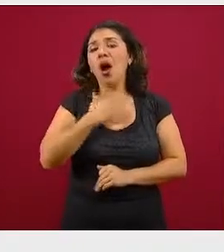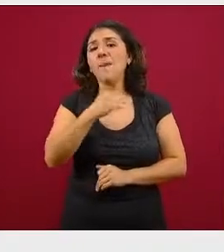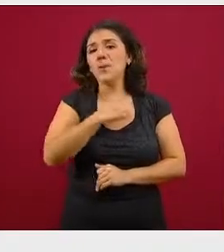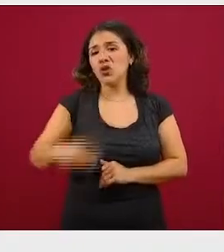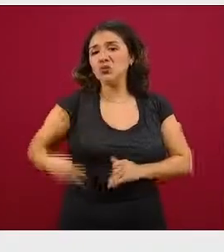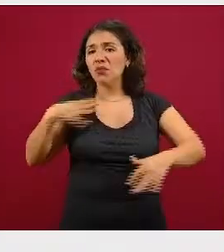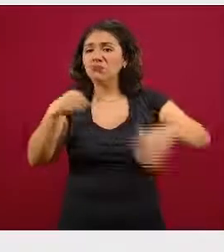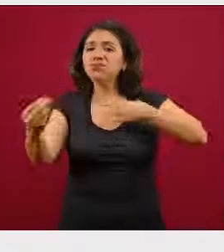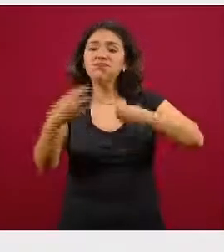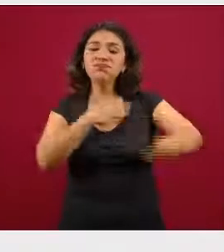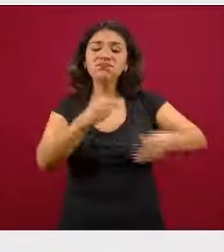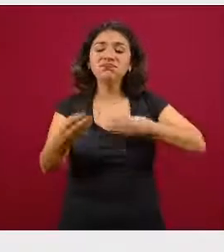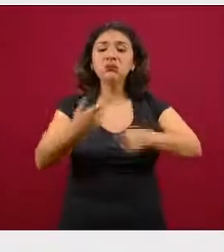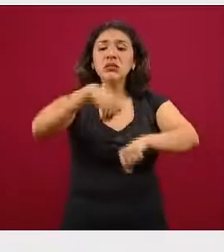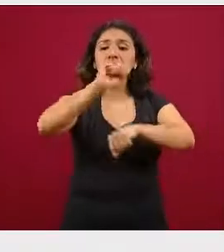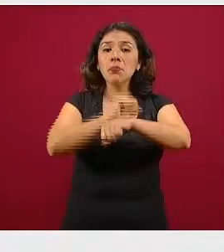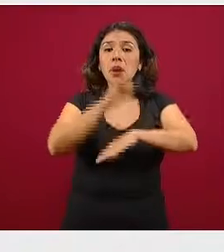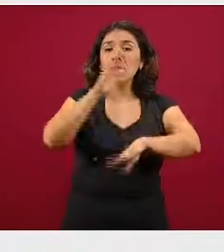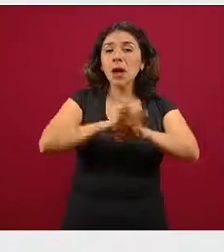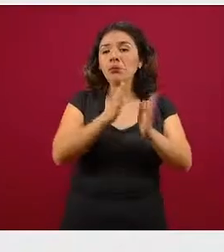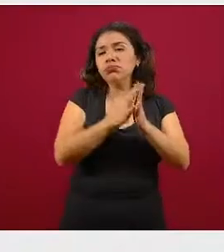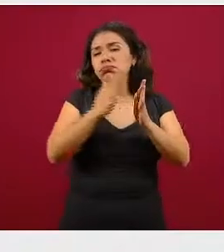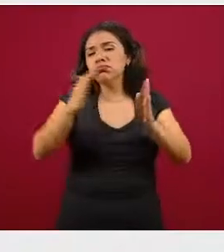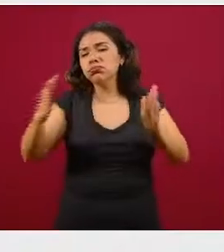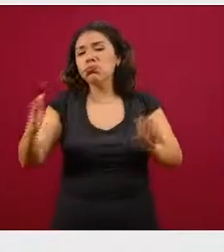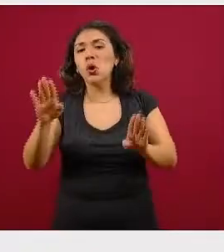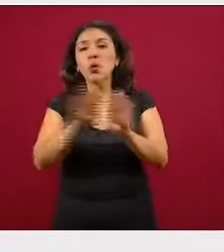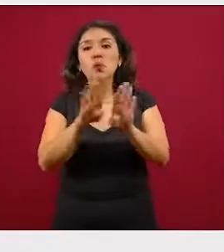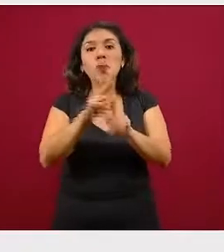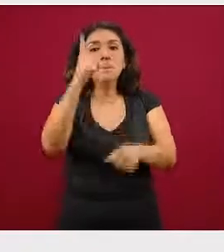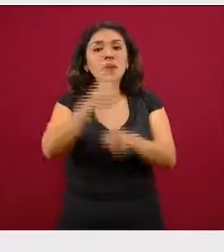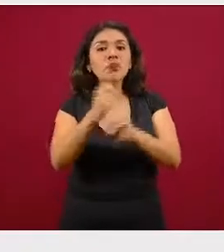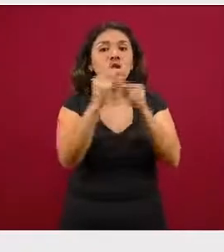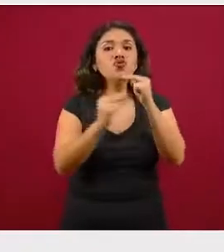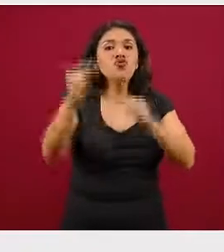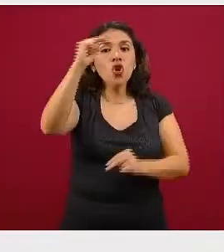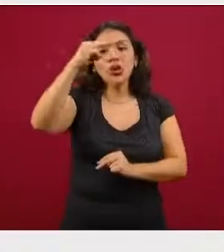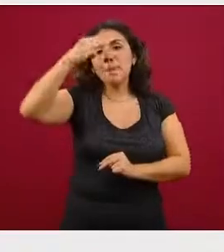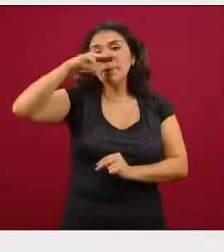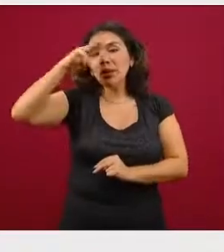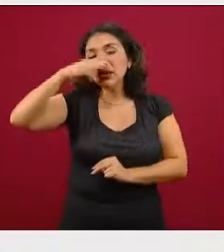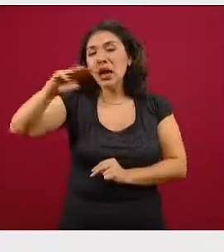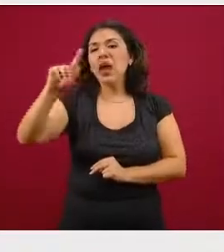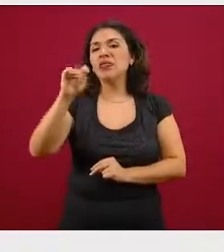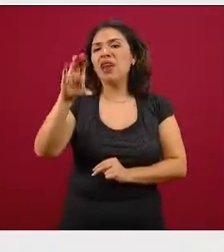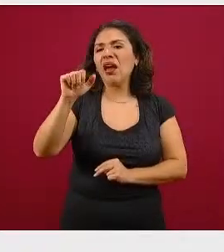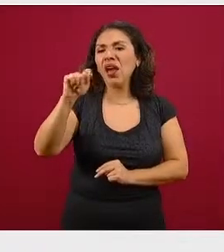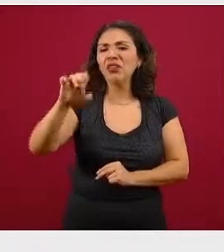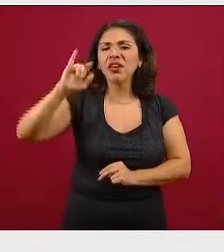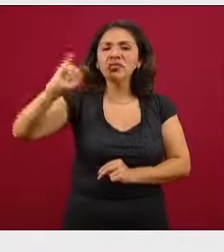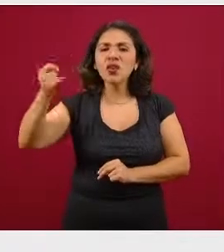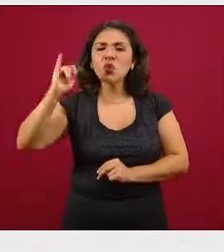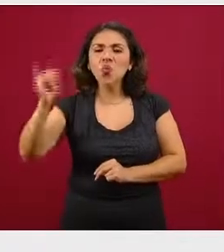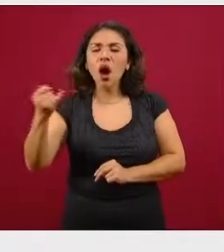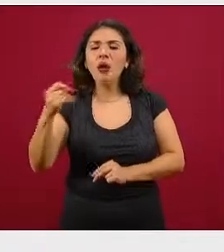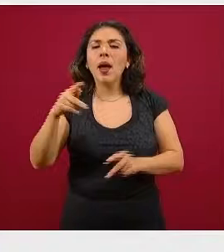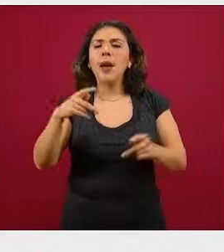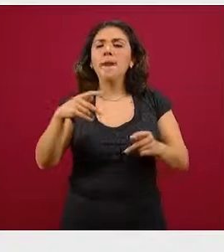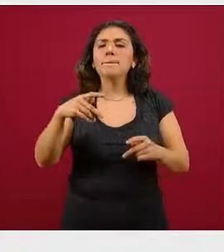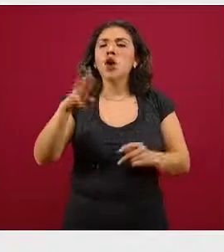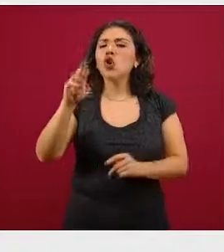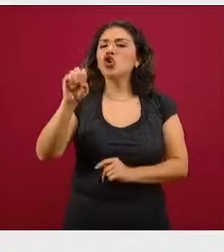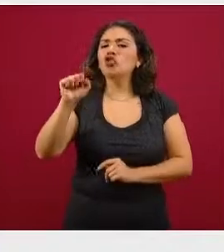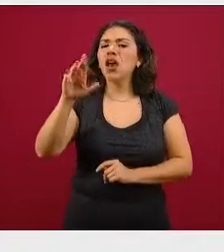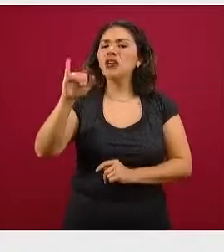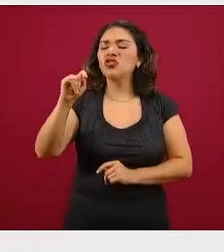y lo que vamos viendo en las semanas subsecuentes es como el norte, Mexicali, Tecate, Tijuana, Playas de Rosarito, son las que